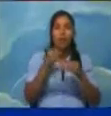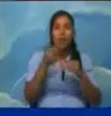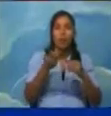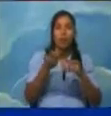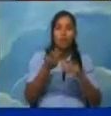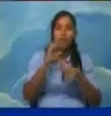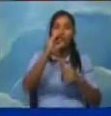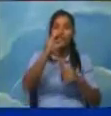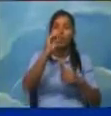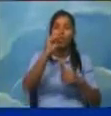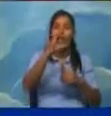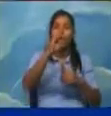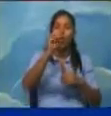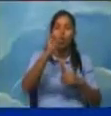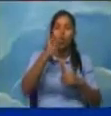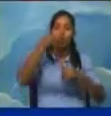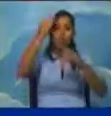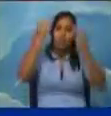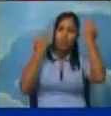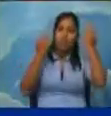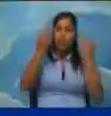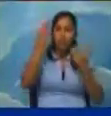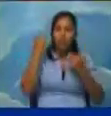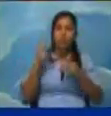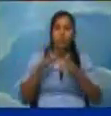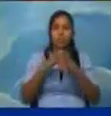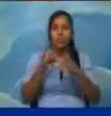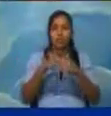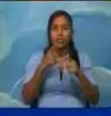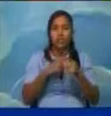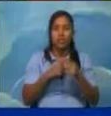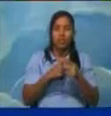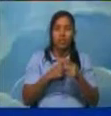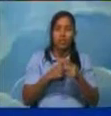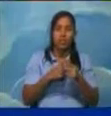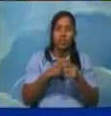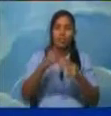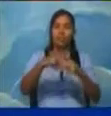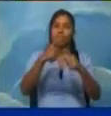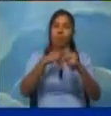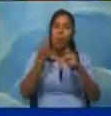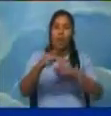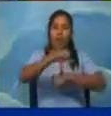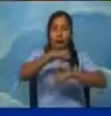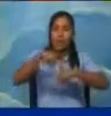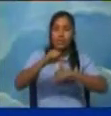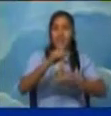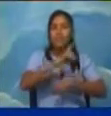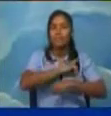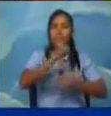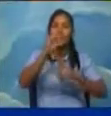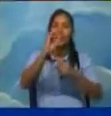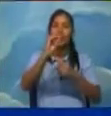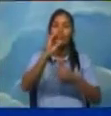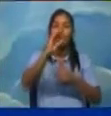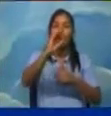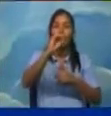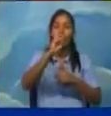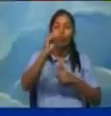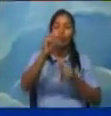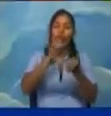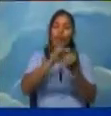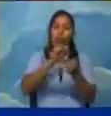ahí en la casa tengo matas de coco, recogemos los cocos, apretamos los cocos, los rayamos, los ponemos ahí